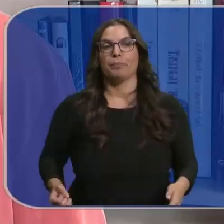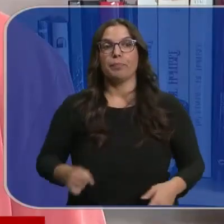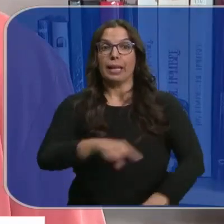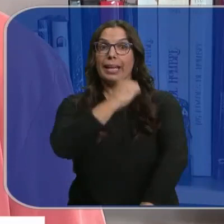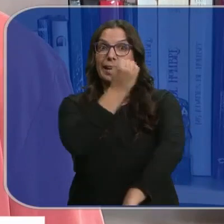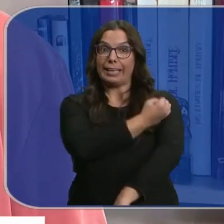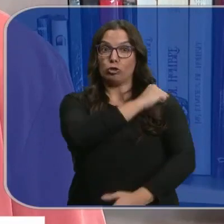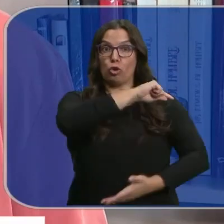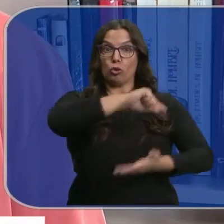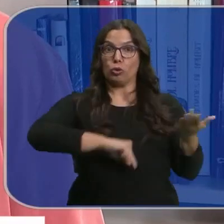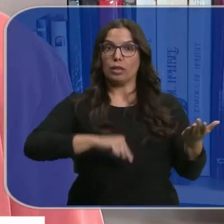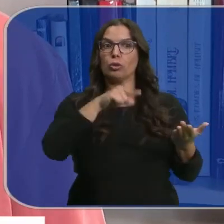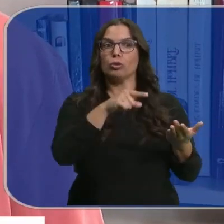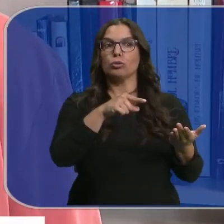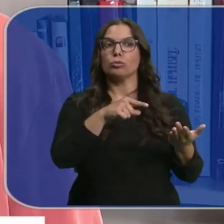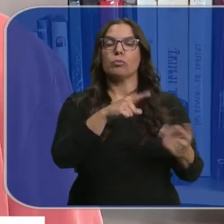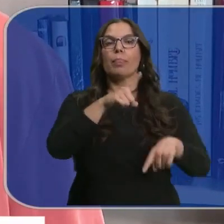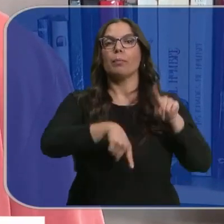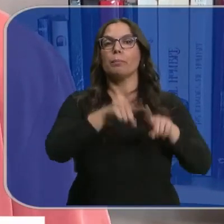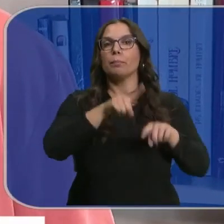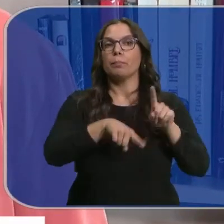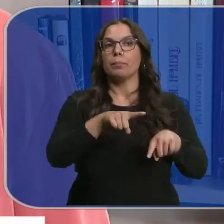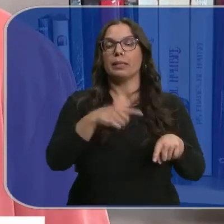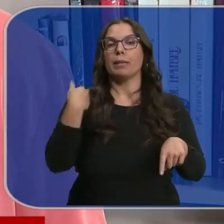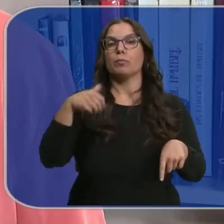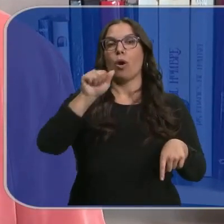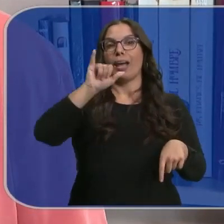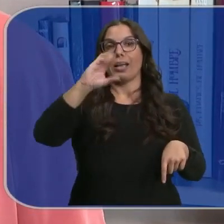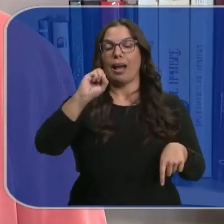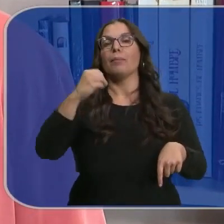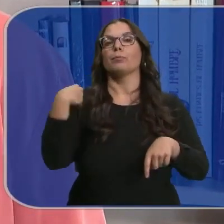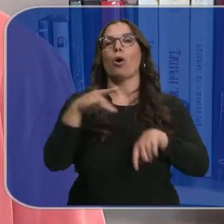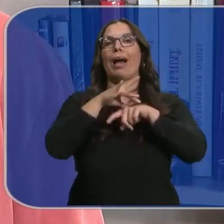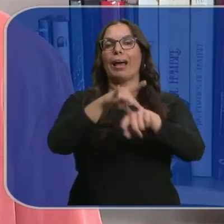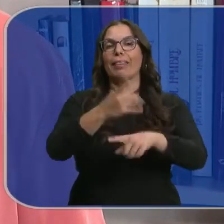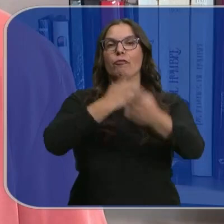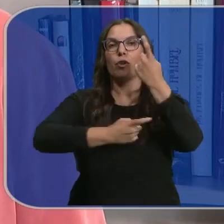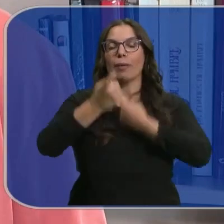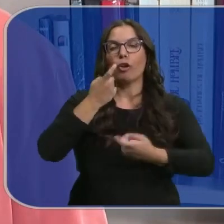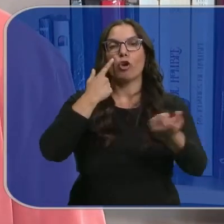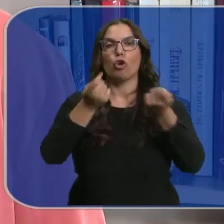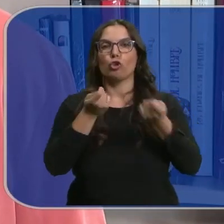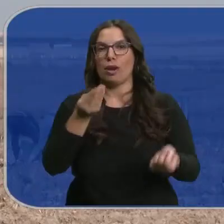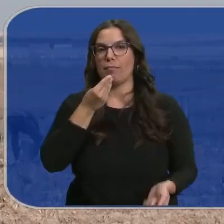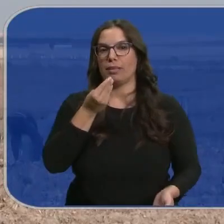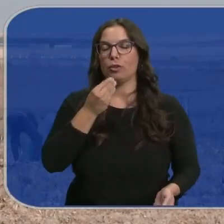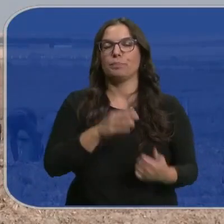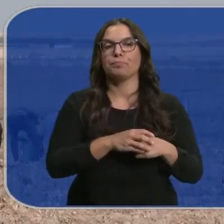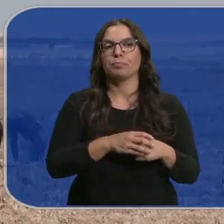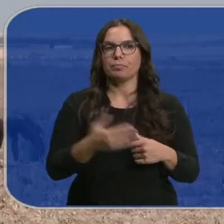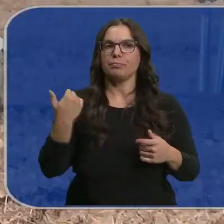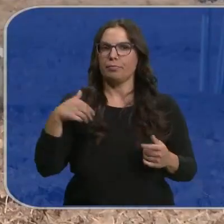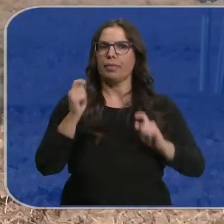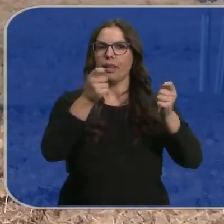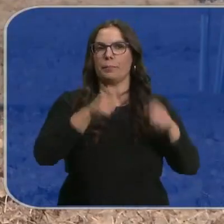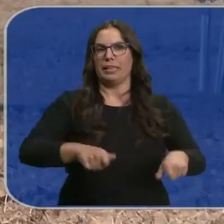registro de los contratos es algo que va a depender de la AICA, que es la Agencia de Información y Control Alimentario. Ya se ha